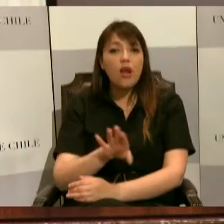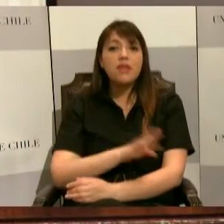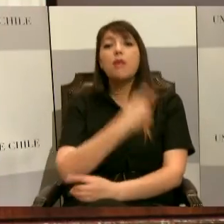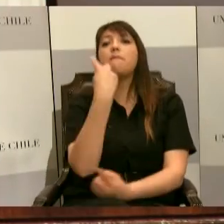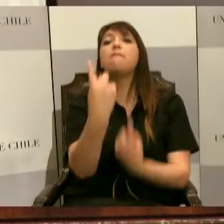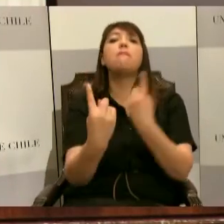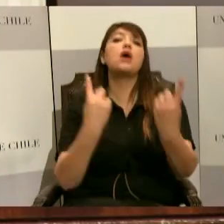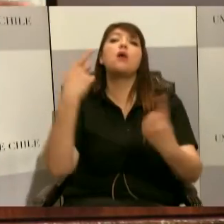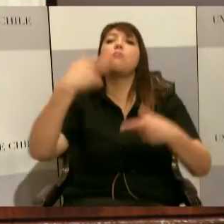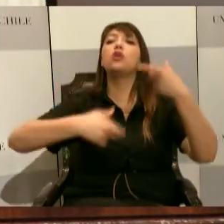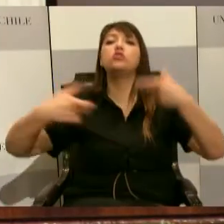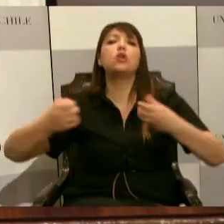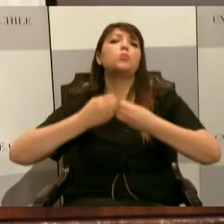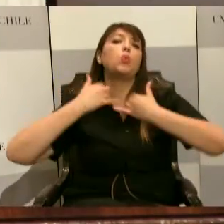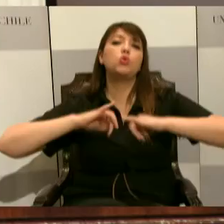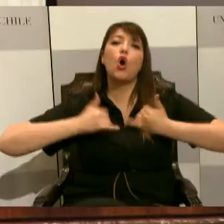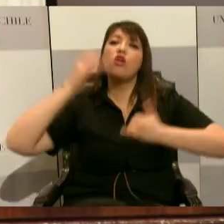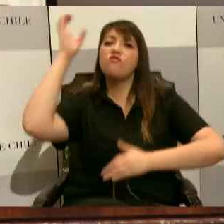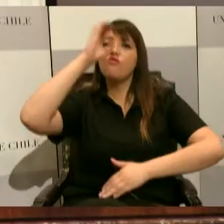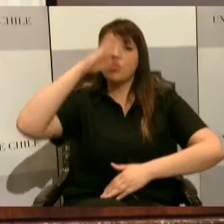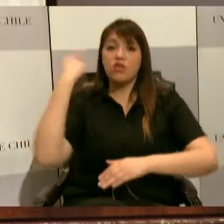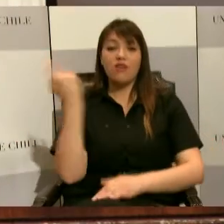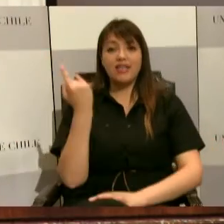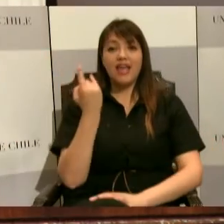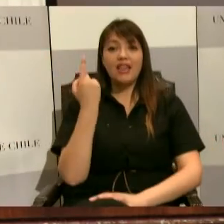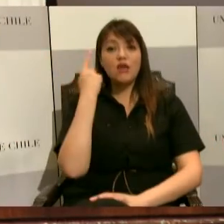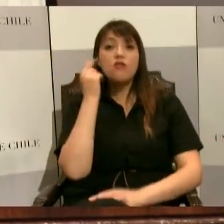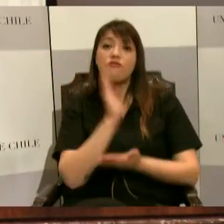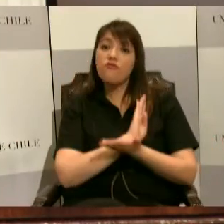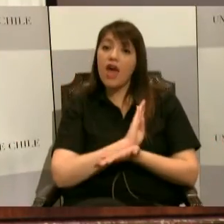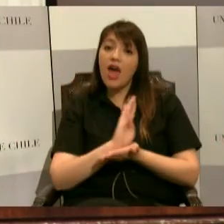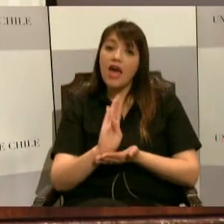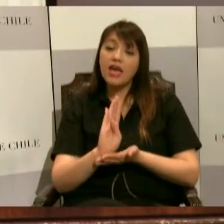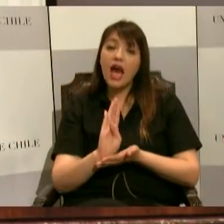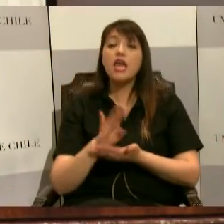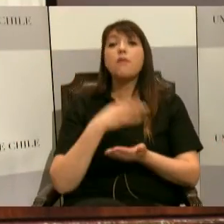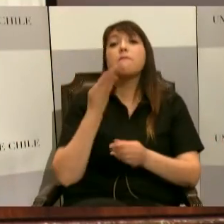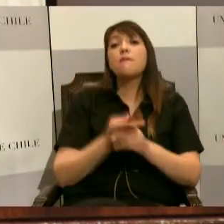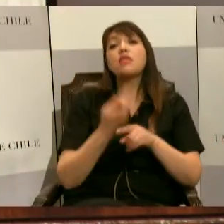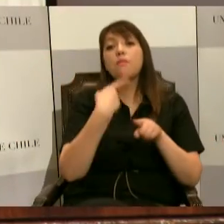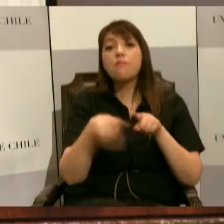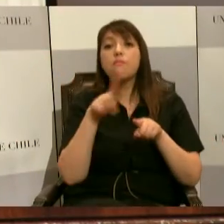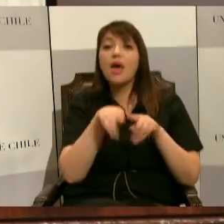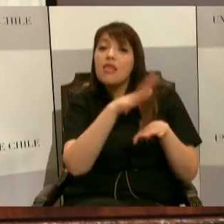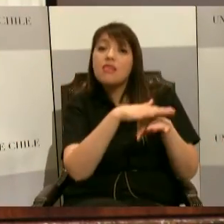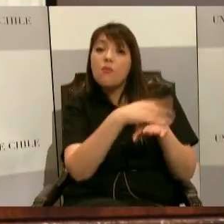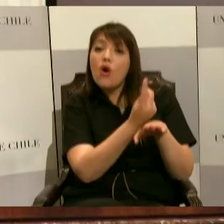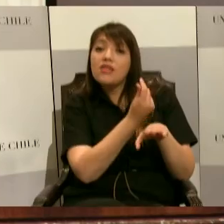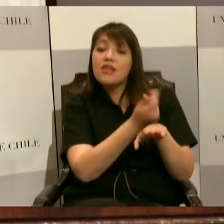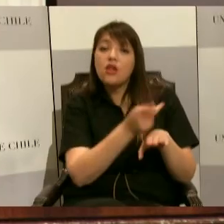individuos. Muchos jóvenes buscan universidades, para lo cual obtienen becas y cargan préstamos. Y este